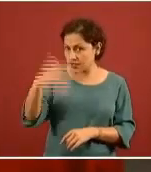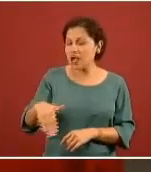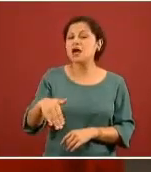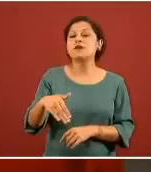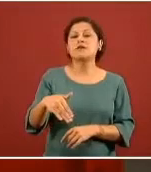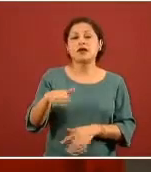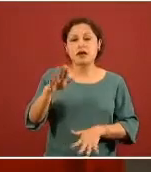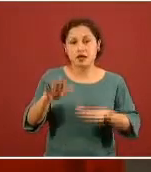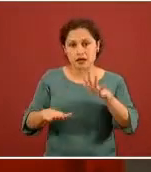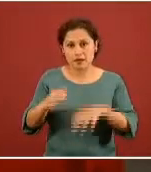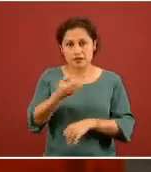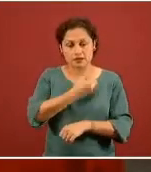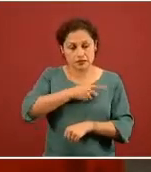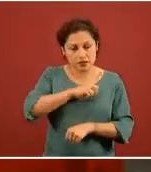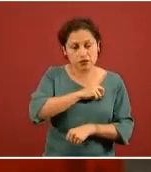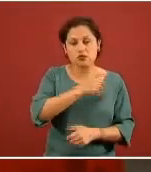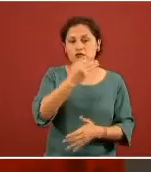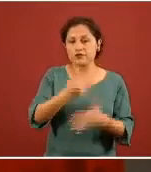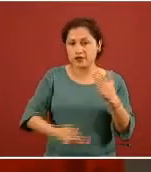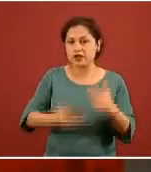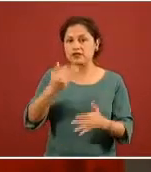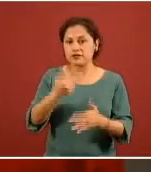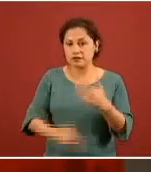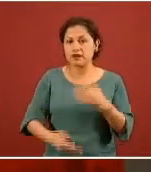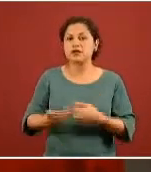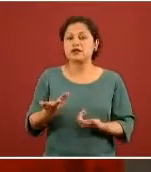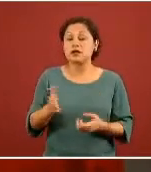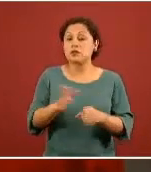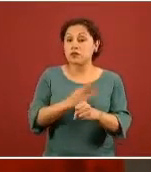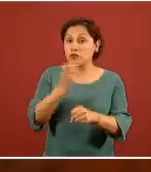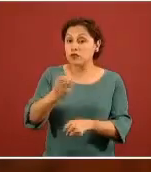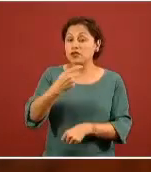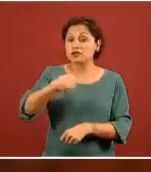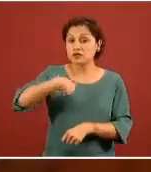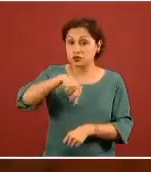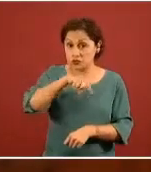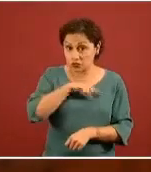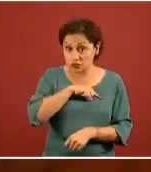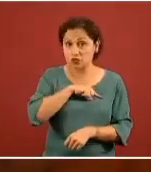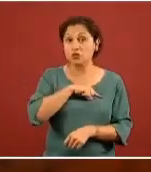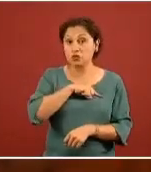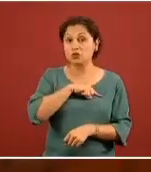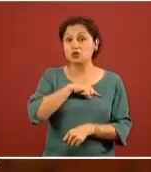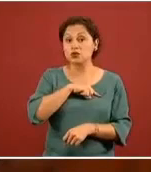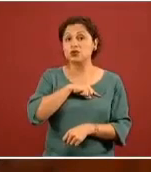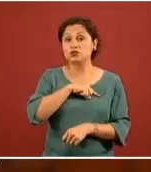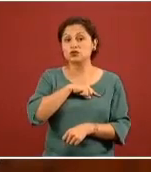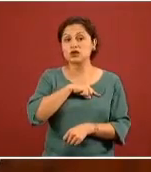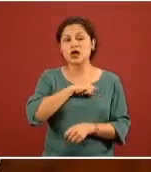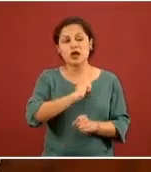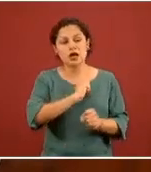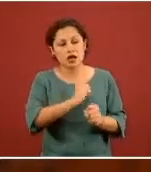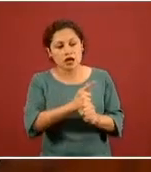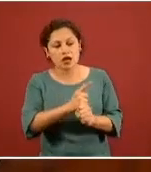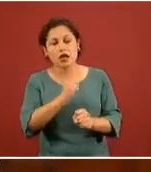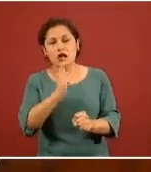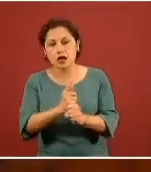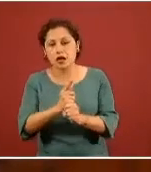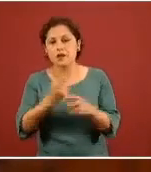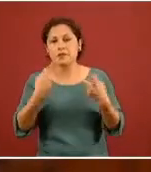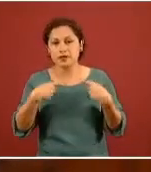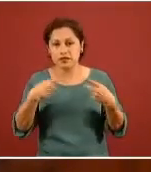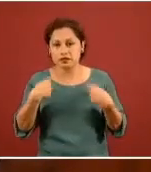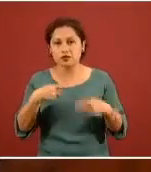aquellos que desarrollan la enfermedad y estén tratando pacientes como riesgos de trabajo. Si